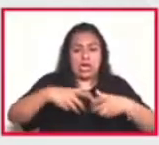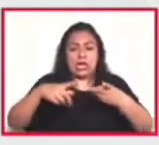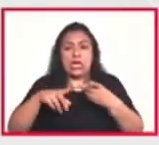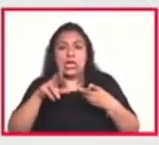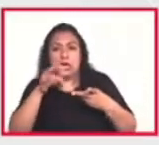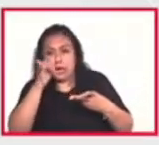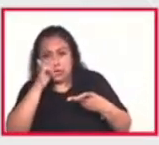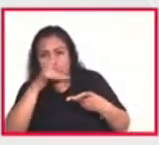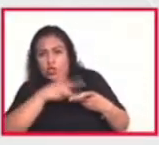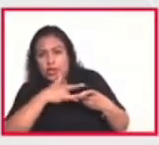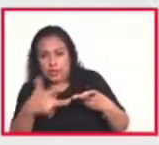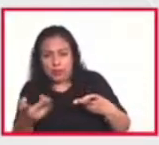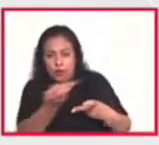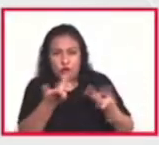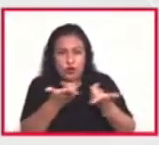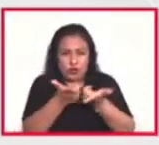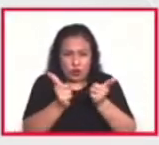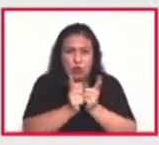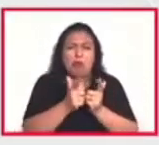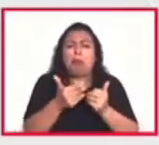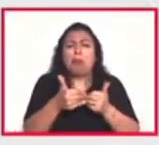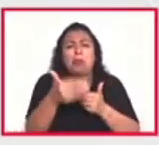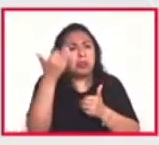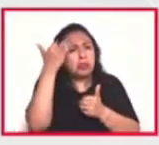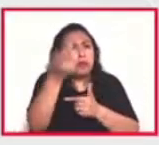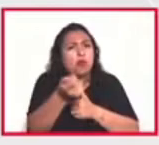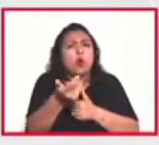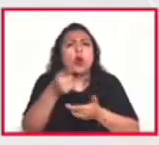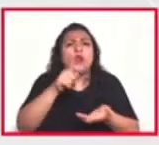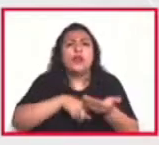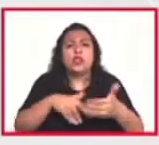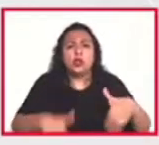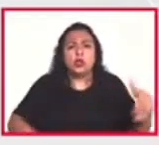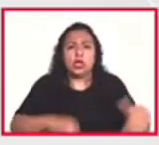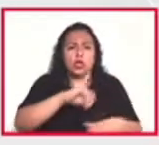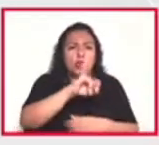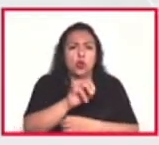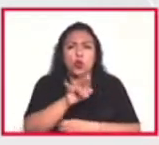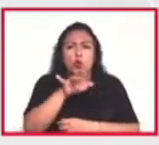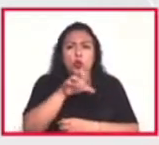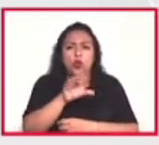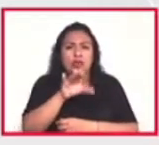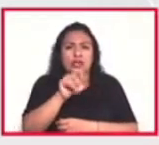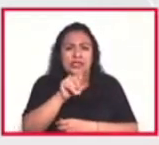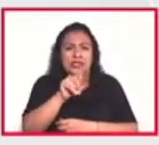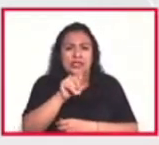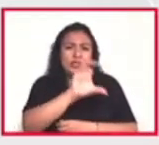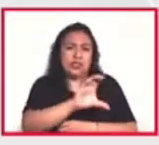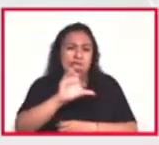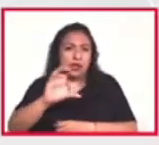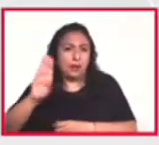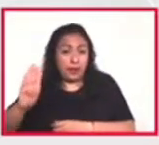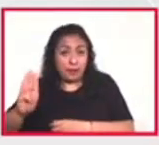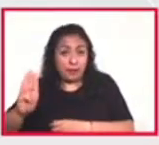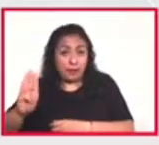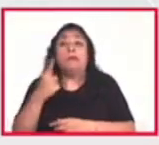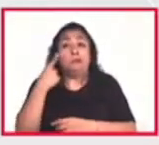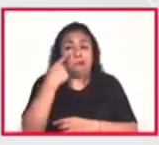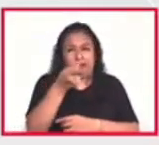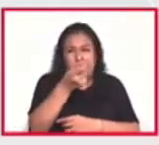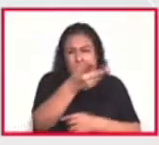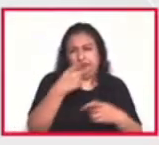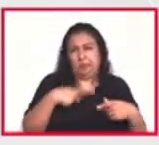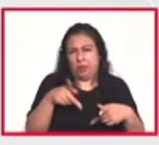Enamorado, que tiene una breve temporada en el Teatro Julio Castillo del Centro Cultural del Bosque. Definida por sus creadores como un